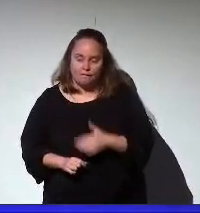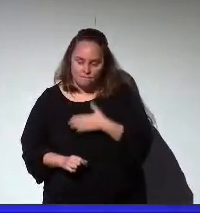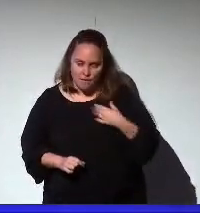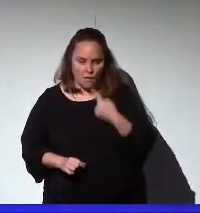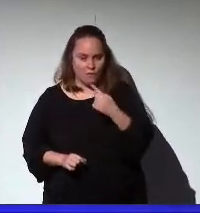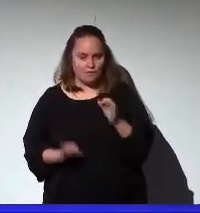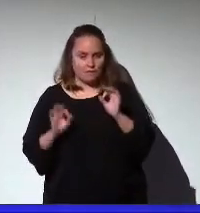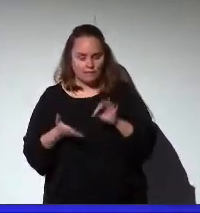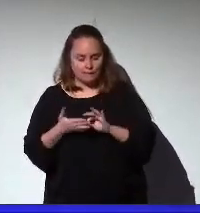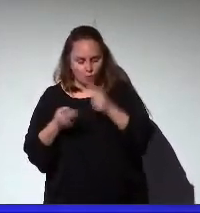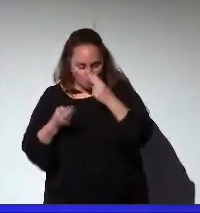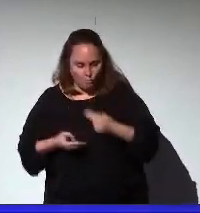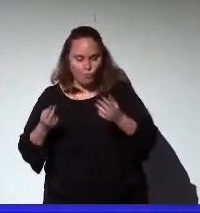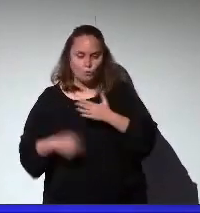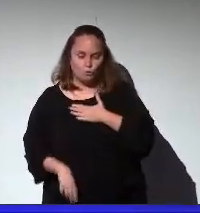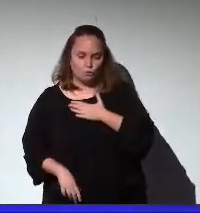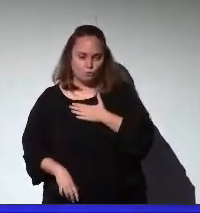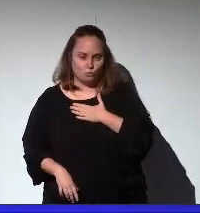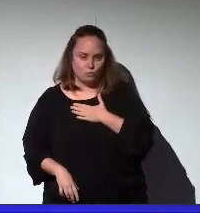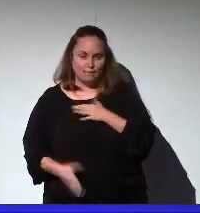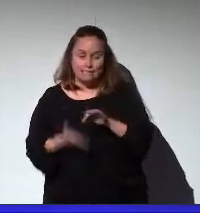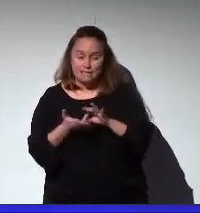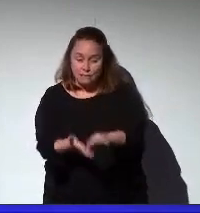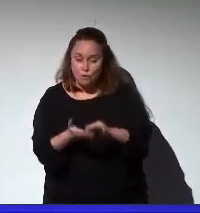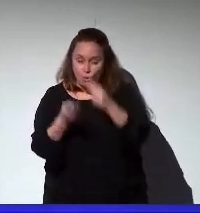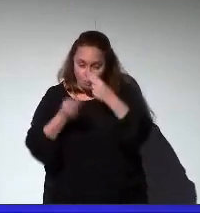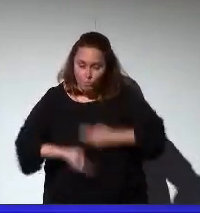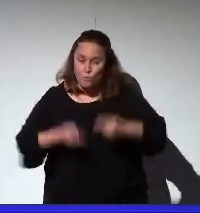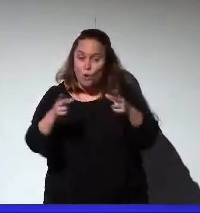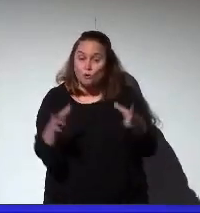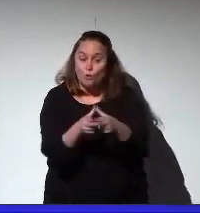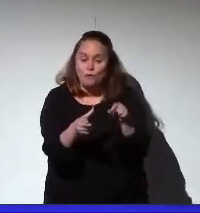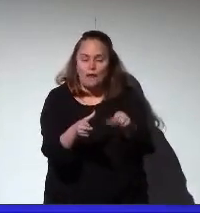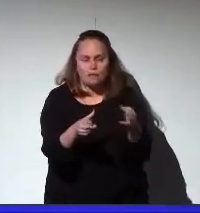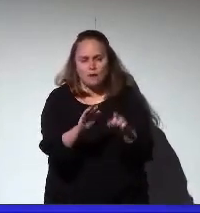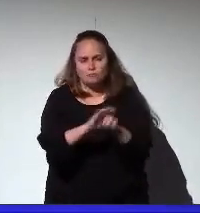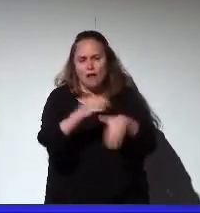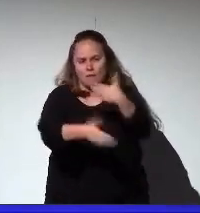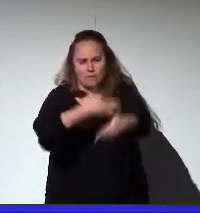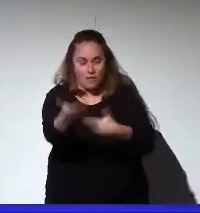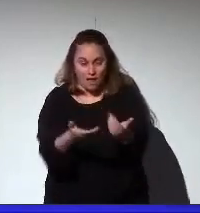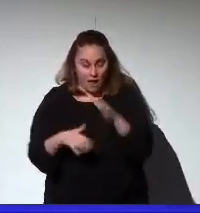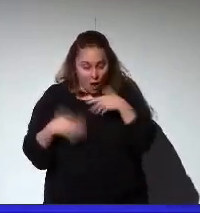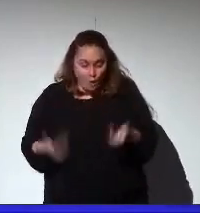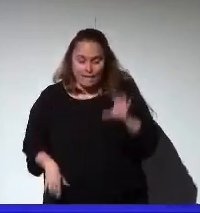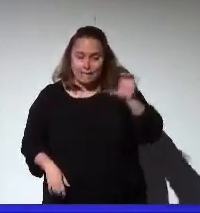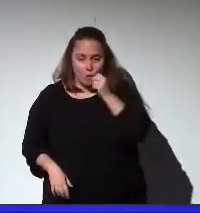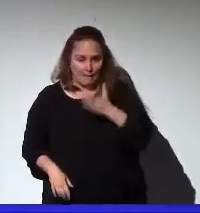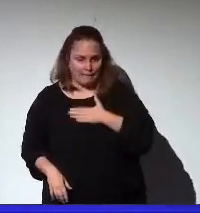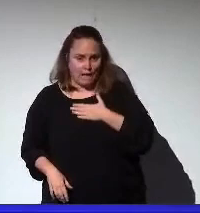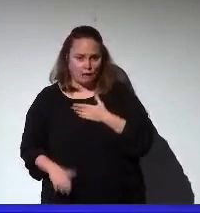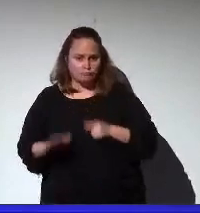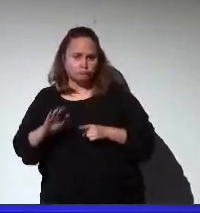que como servicio público, el servicio público social tiene que avanzar mucho. Tenemos un estado del bienestar muy desarrollado, que en educación